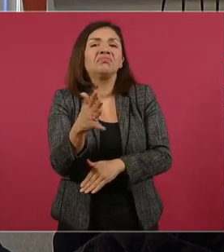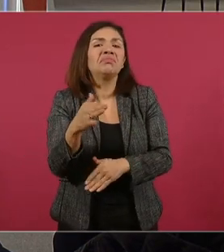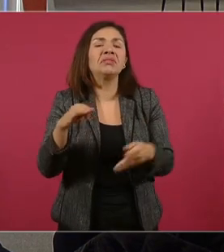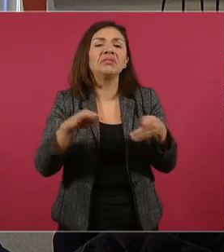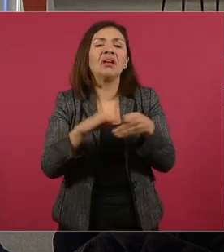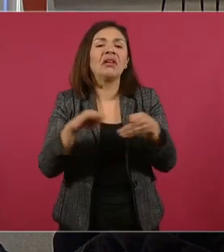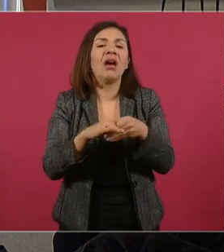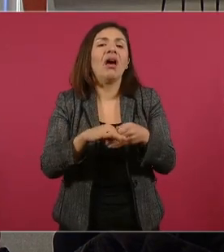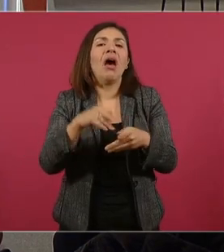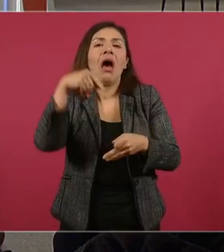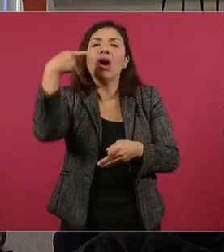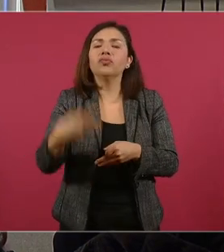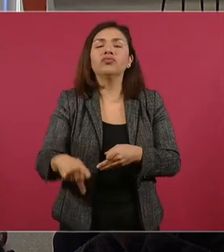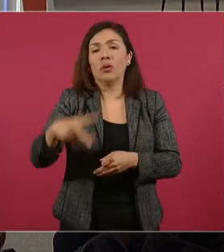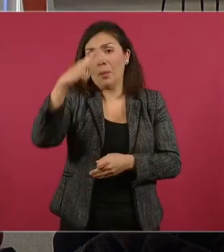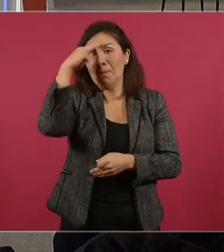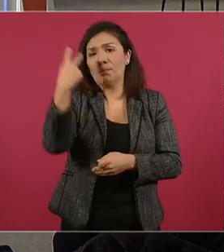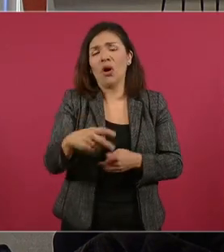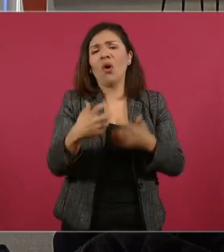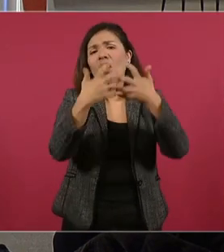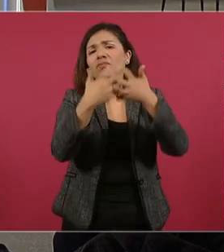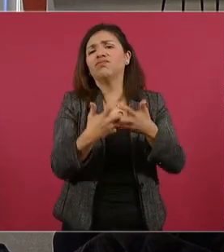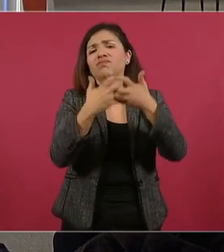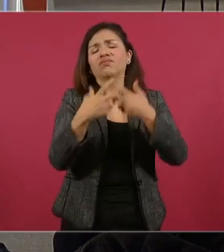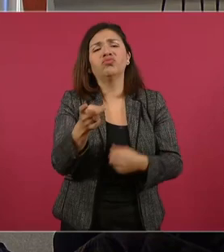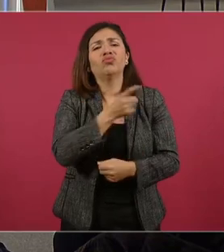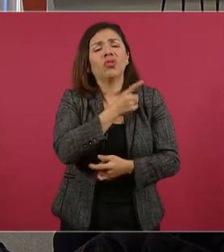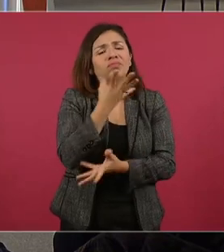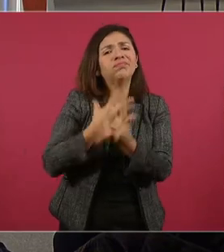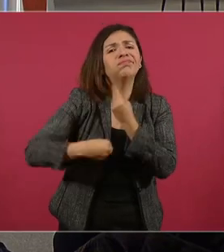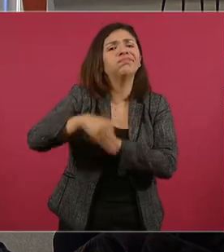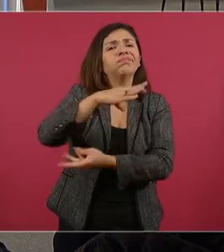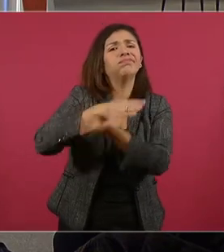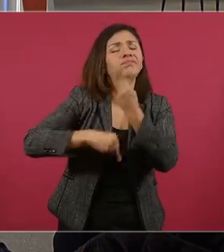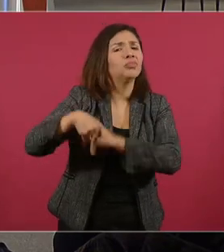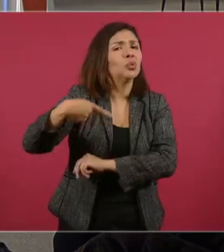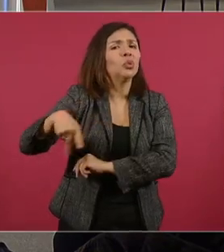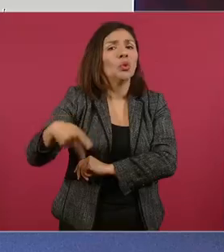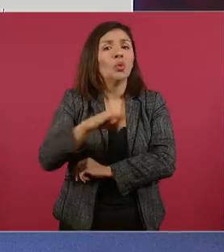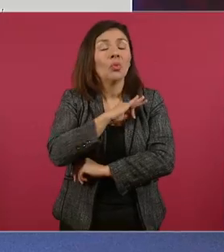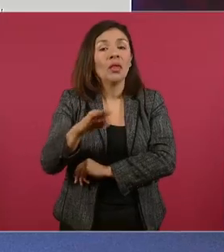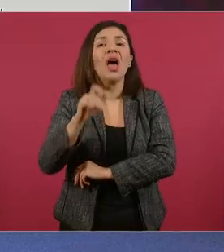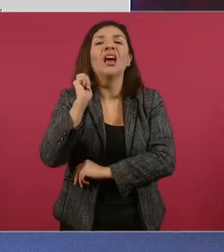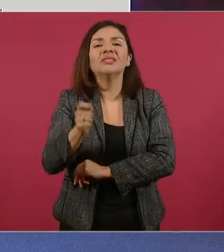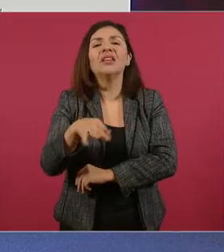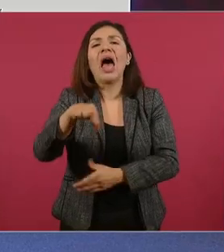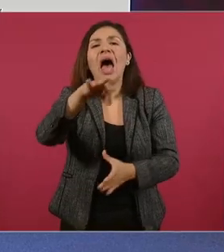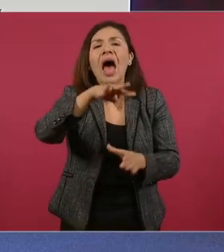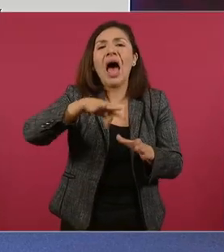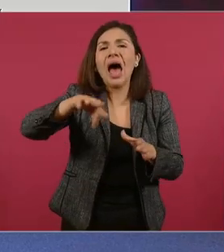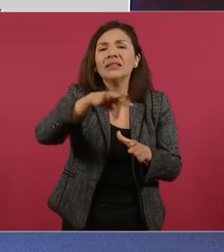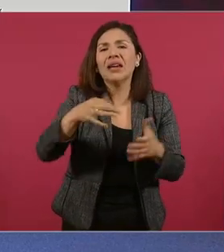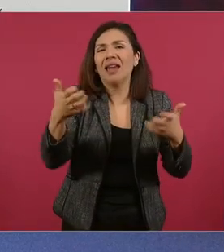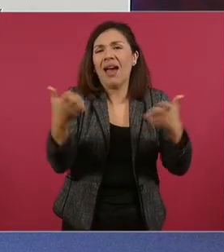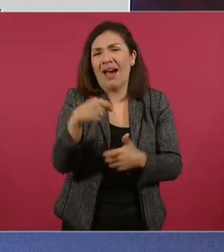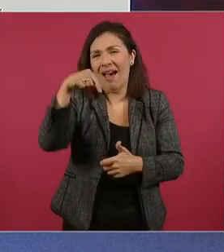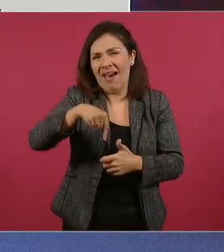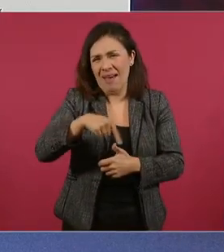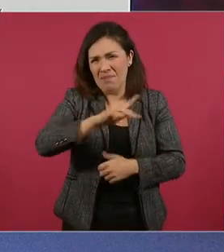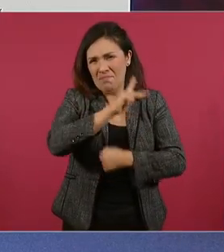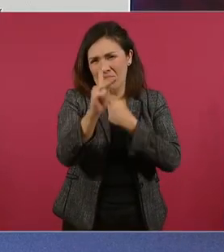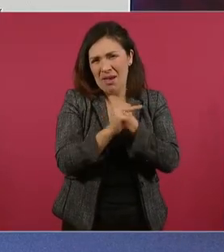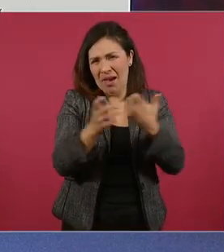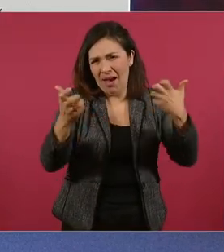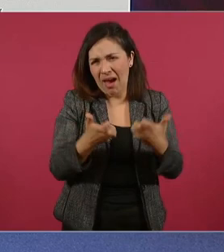la autosuficiencia en gasolinas. Es decir, todo el aceite que producimos en nuestro